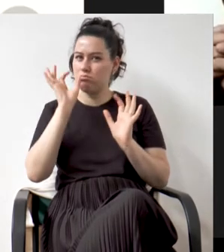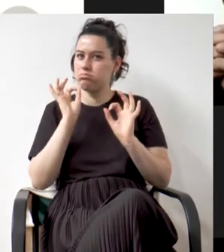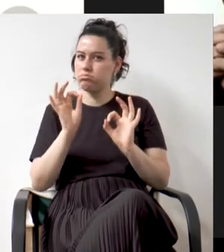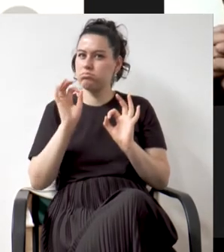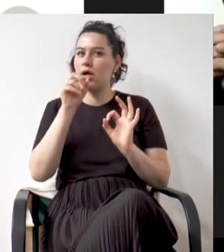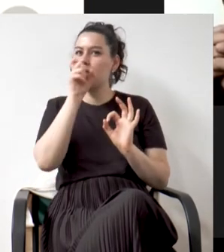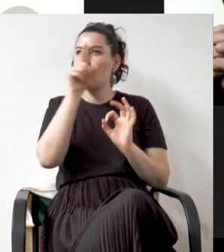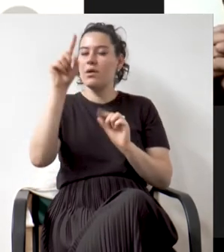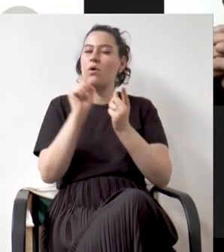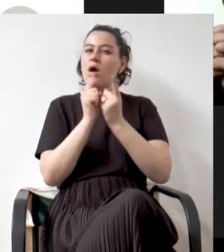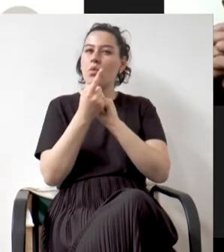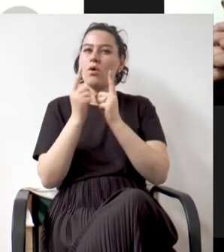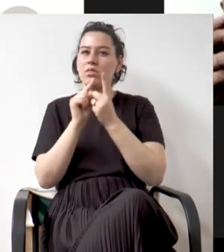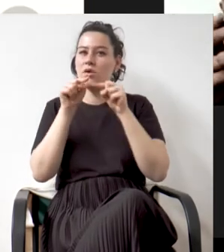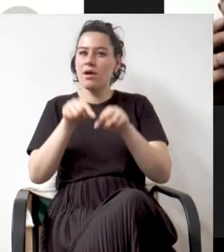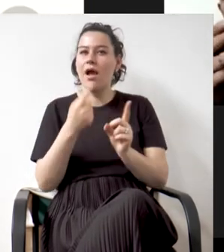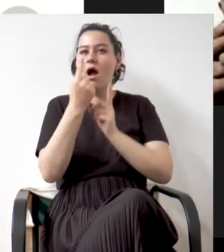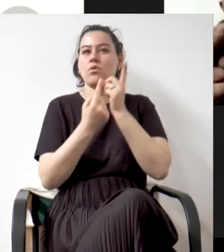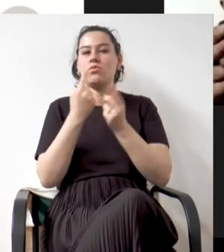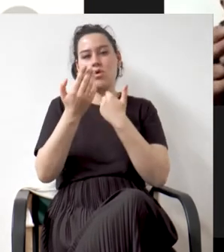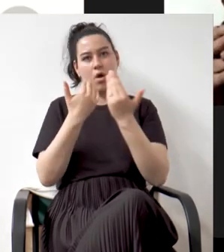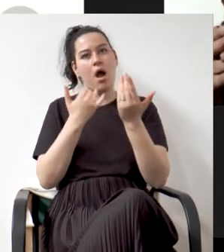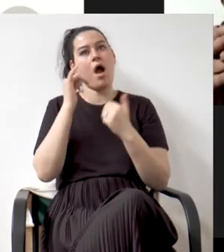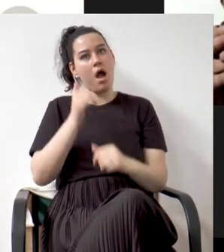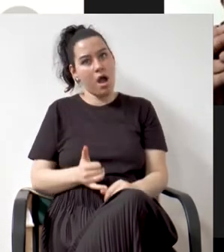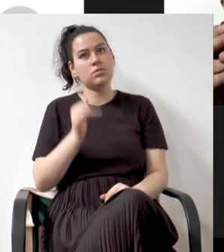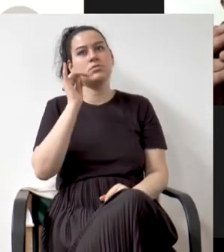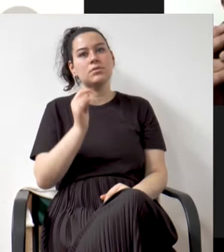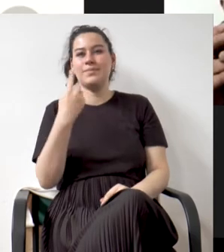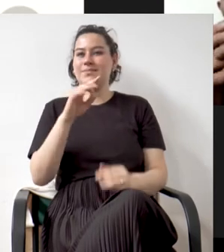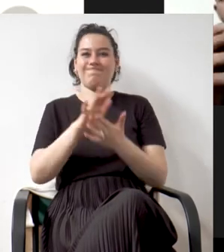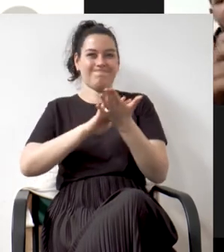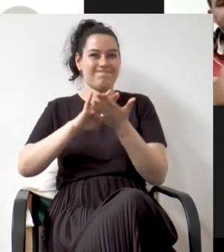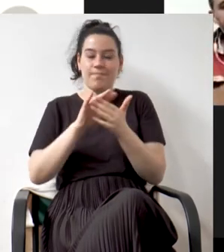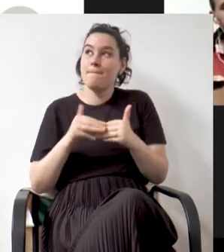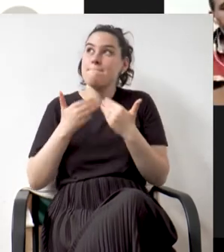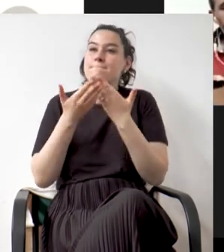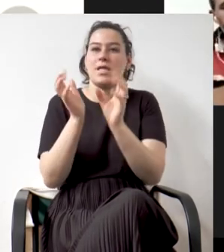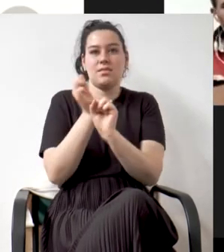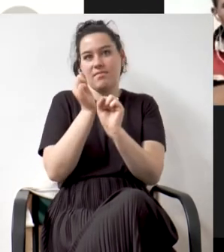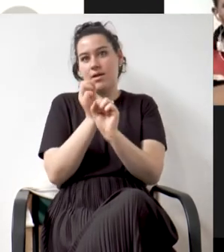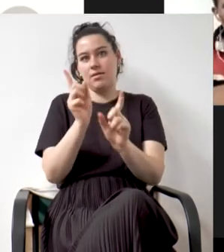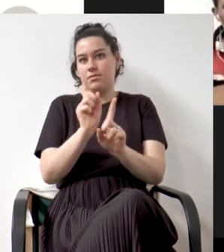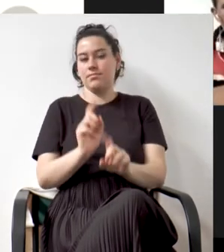Tacuarembó, donde algunas conversaciones hubo, pero no pasó más de eso.